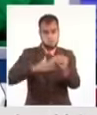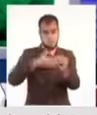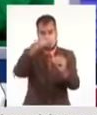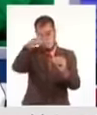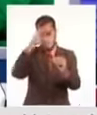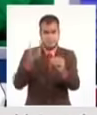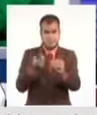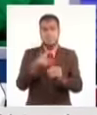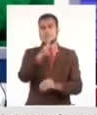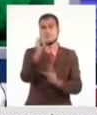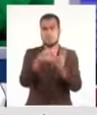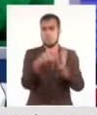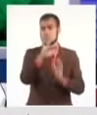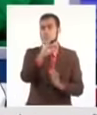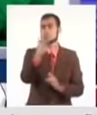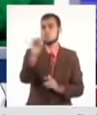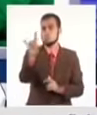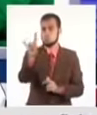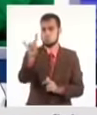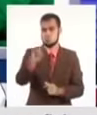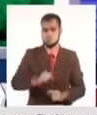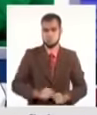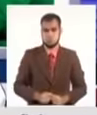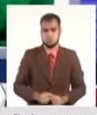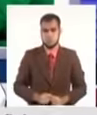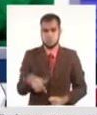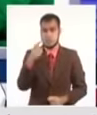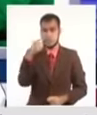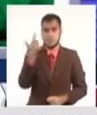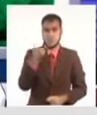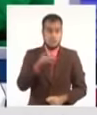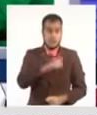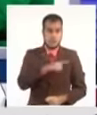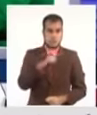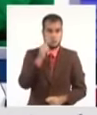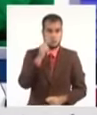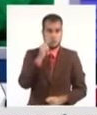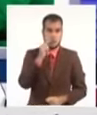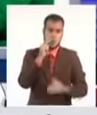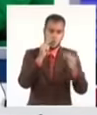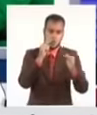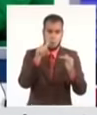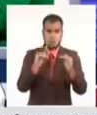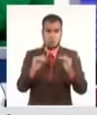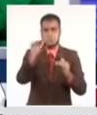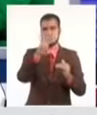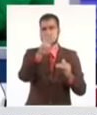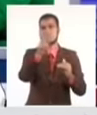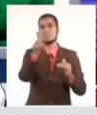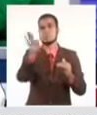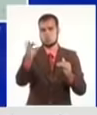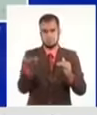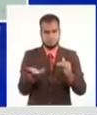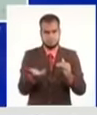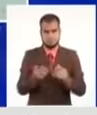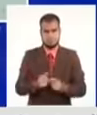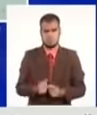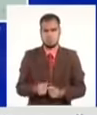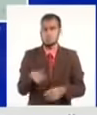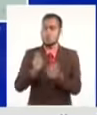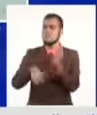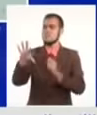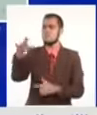6.709, incluso 318 más que el día anterior. De la provincia de Pinar del Río, 200